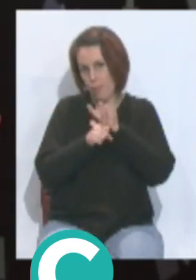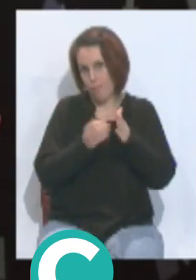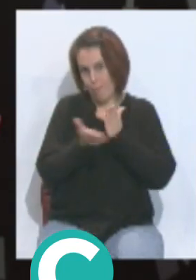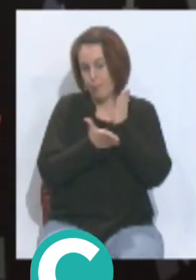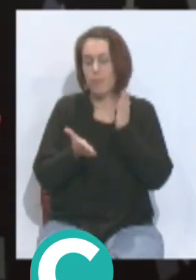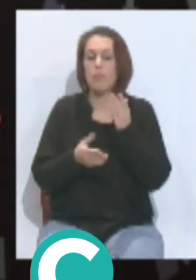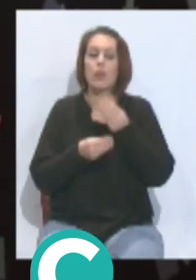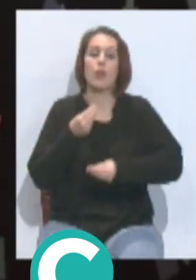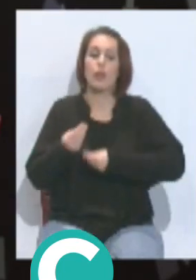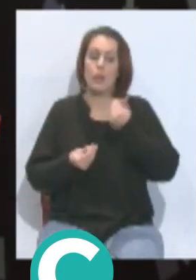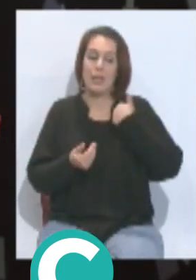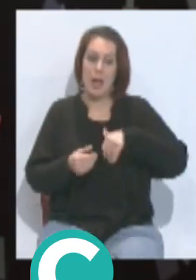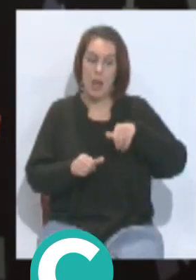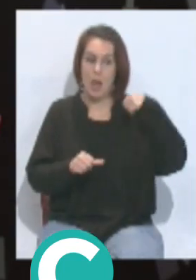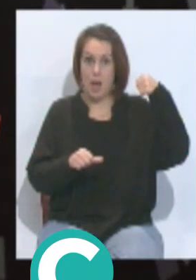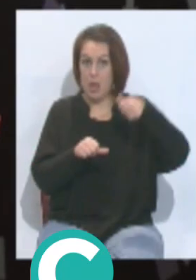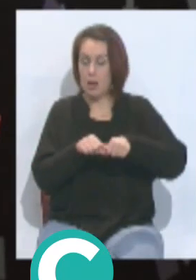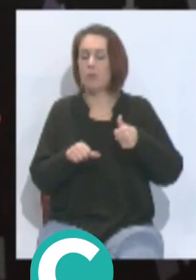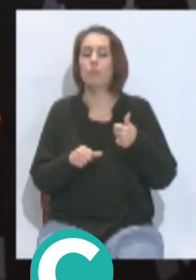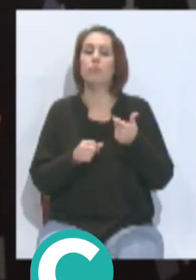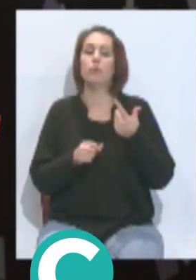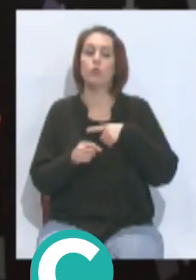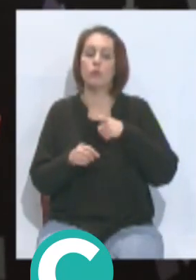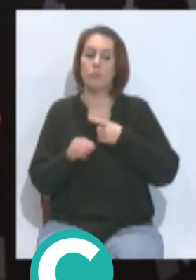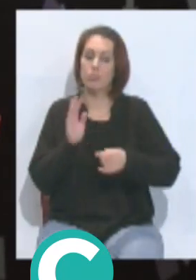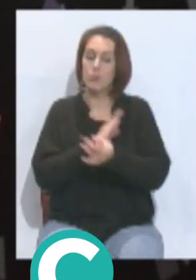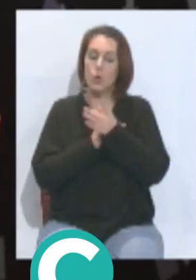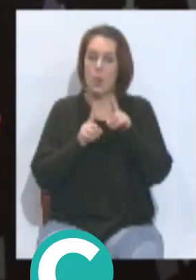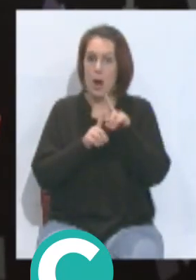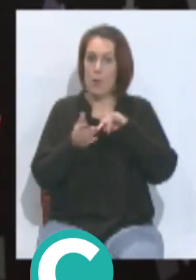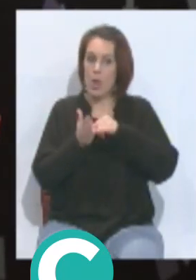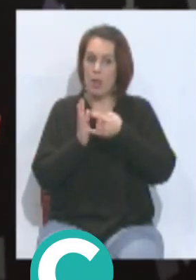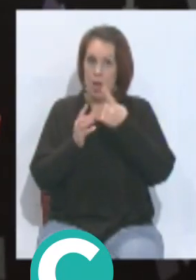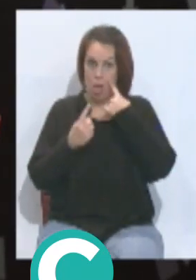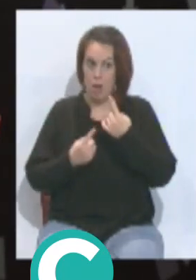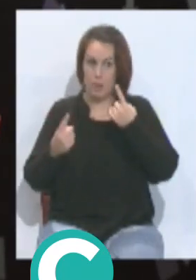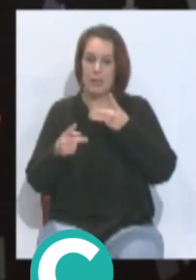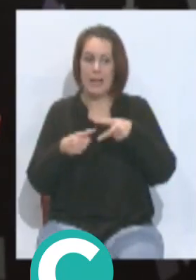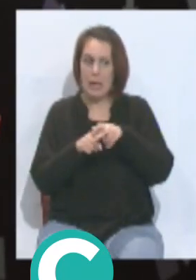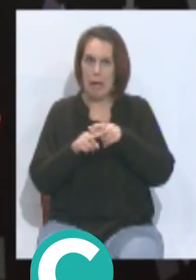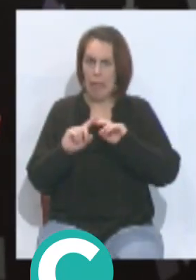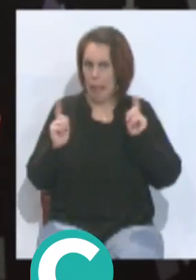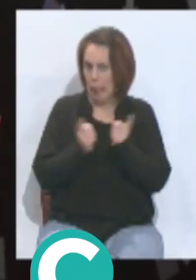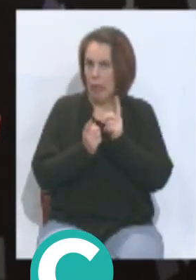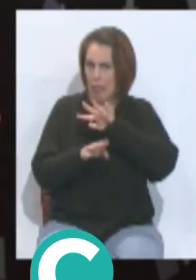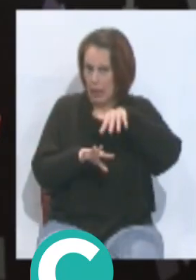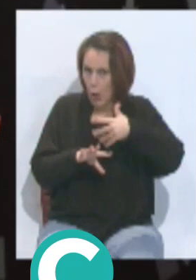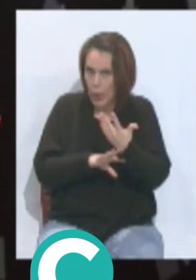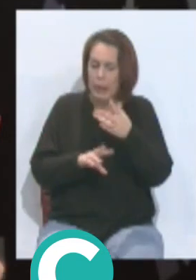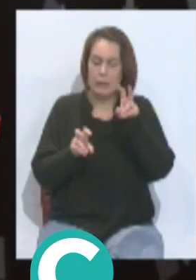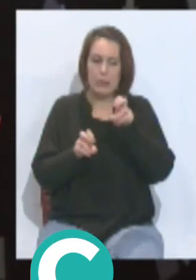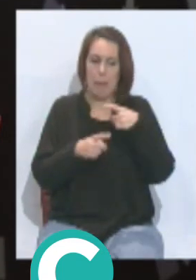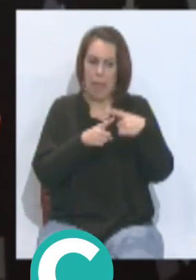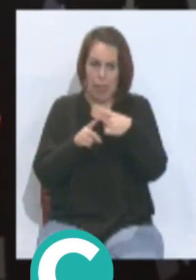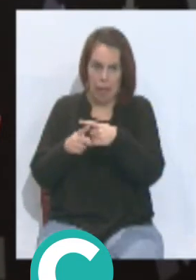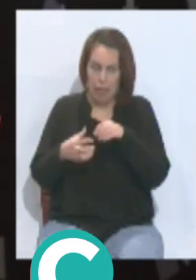uh-huh. realizando, que lo montamos como proyecto piloto con talleres cortos de 5 horas, de diferentes temáticas relacionadas